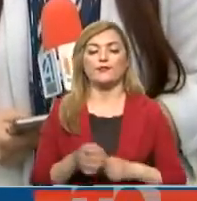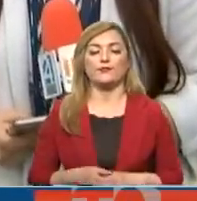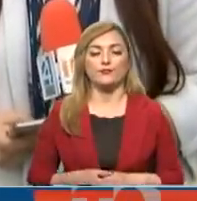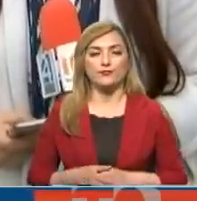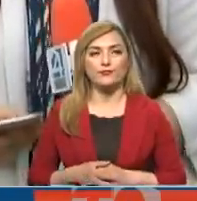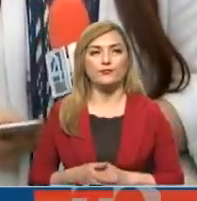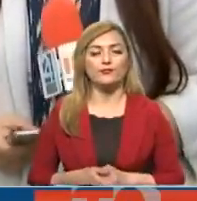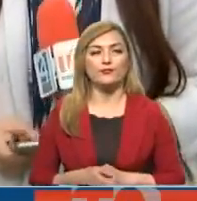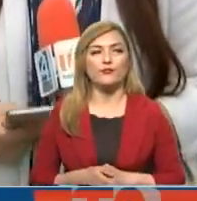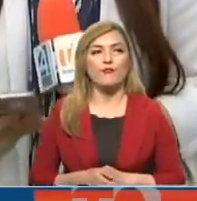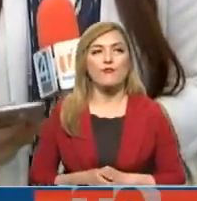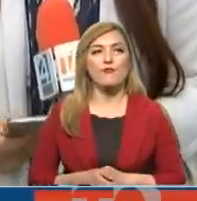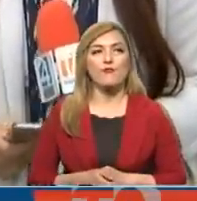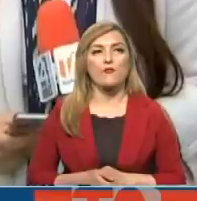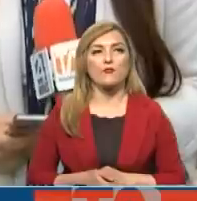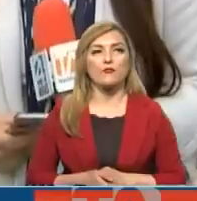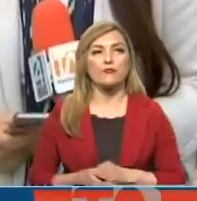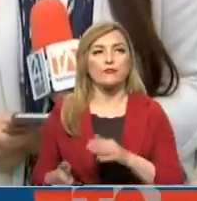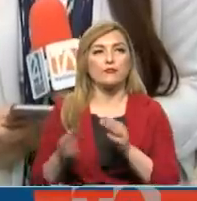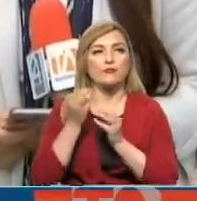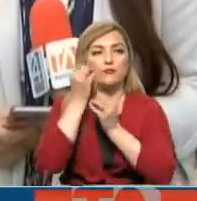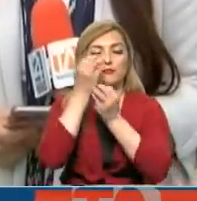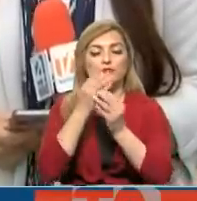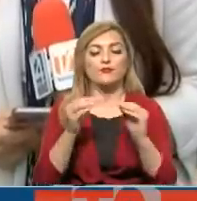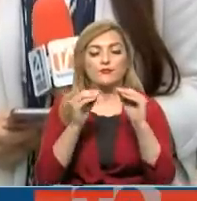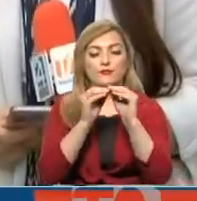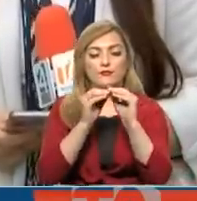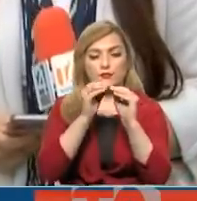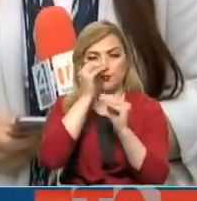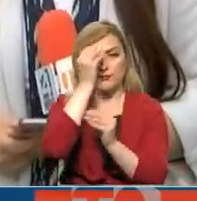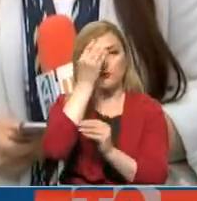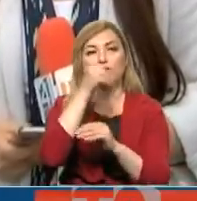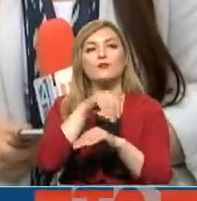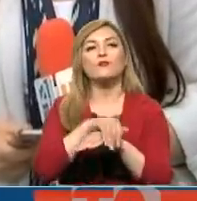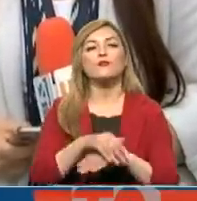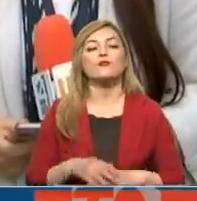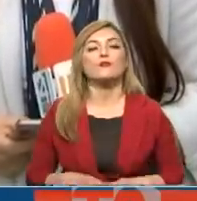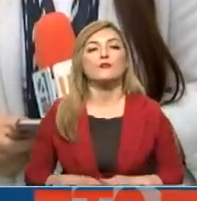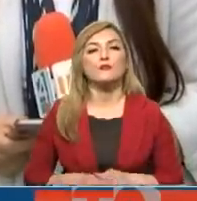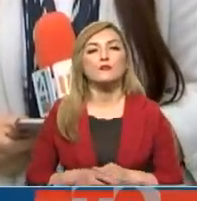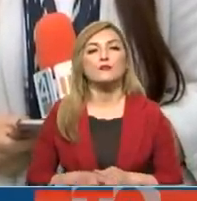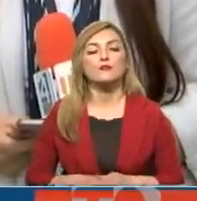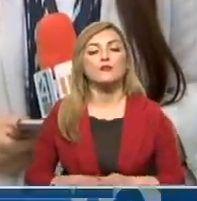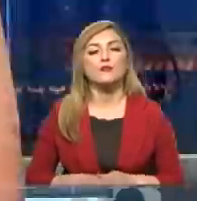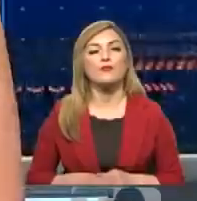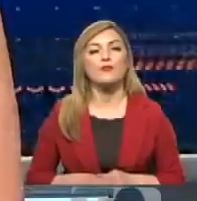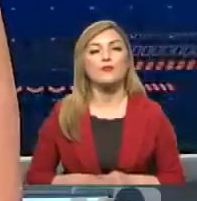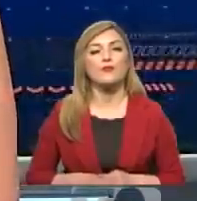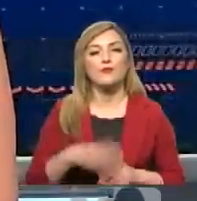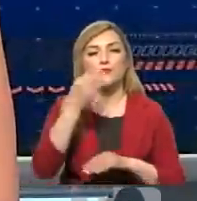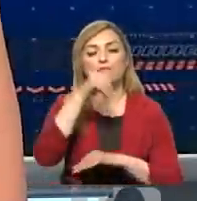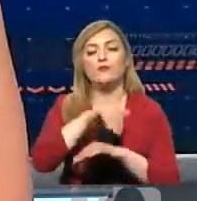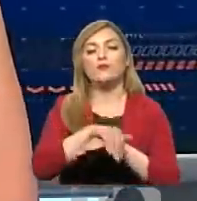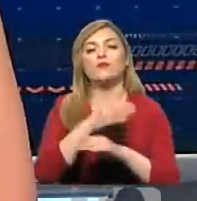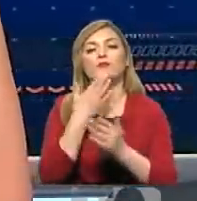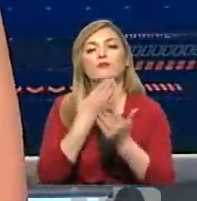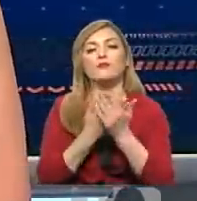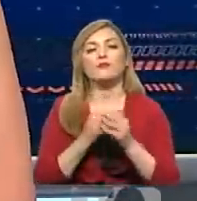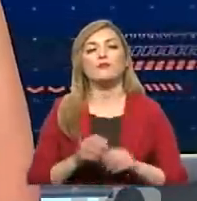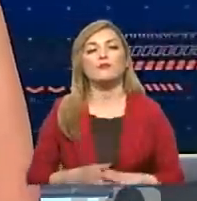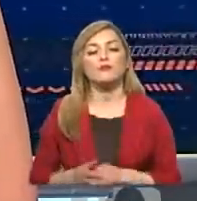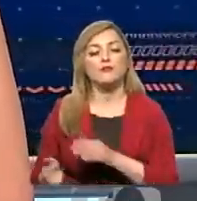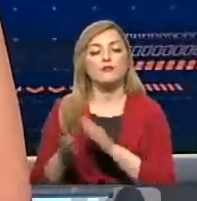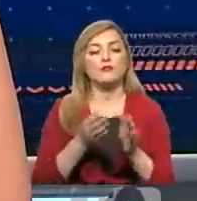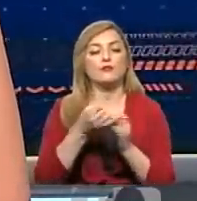para el acceso. Ustedes tienen más información en estudios, compañeras. Muy buenas tardes. Buenas tardes para ti también, Luisa, y muchísimas gracias. Según los